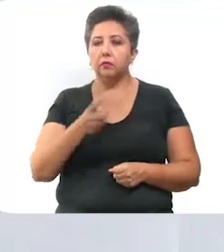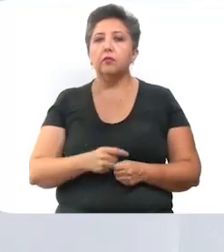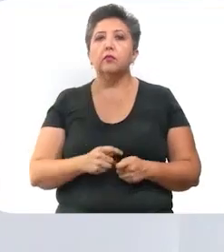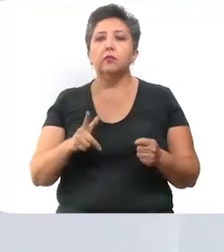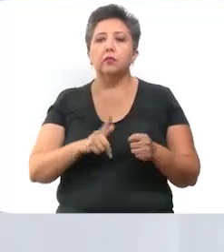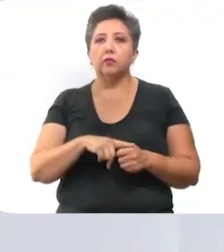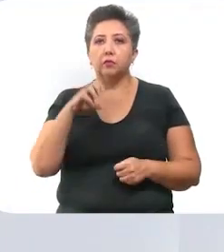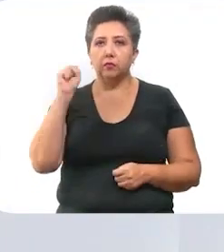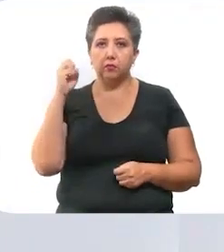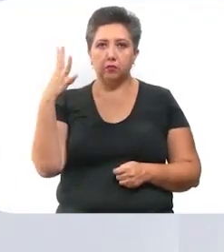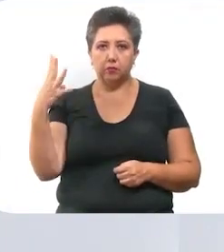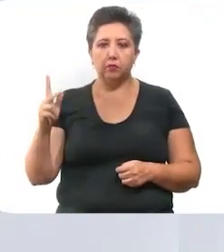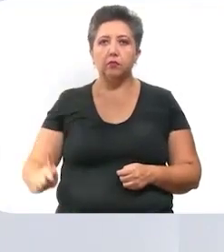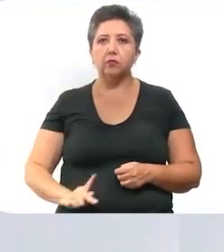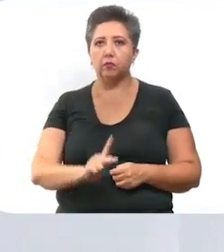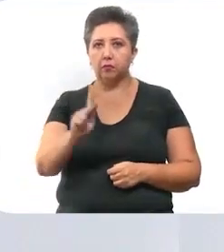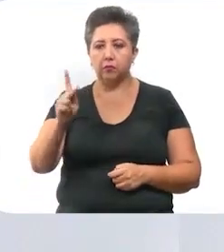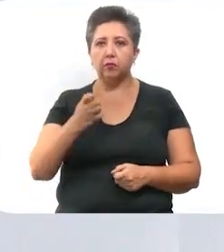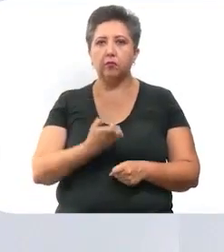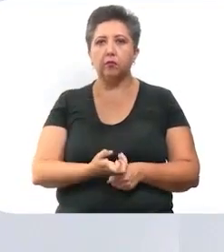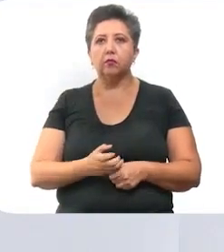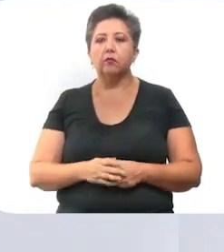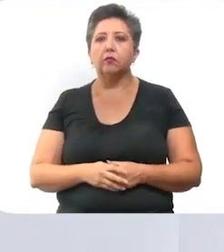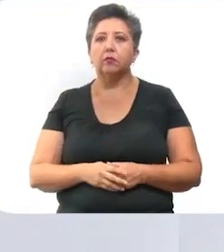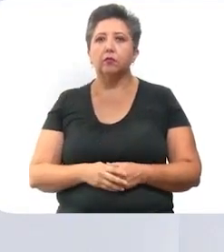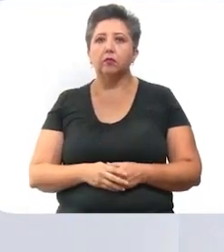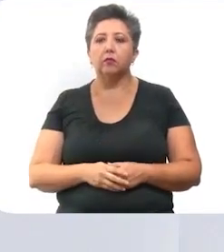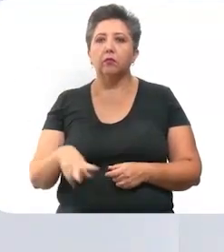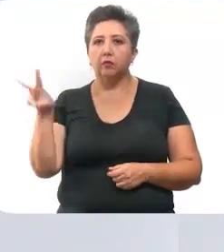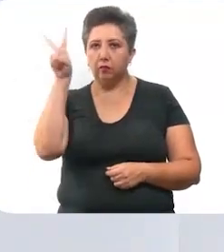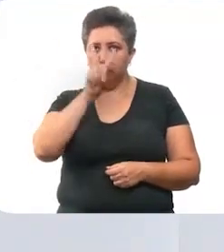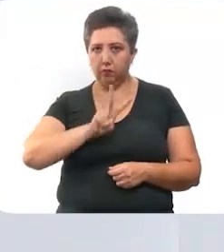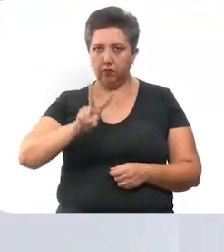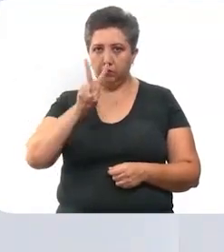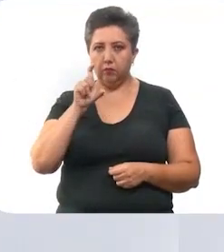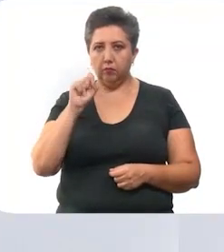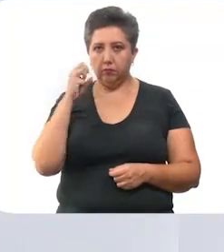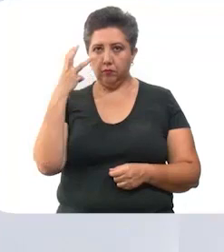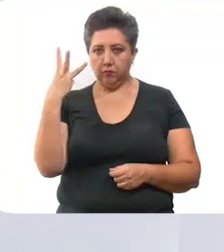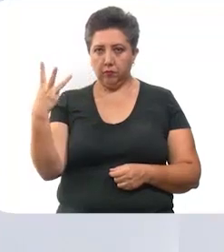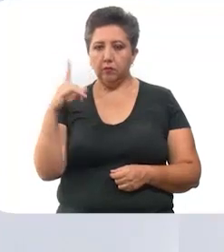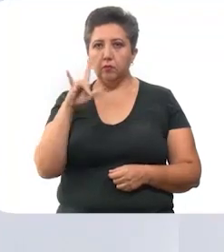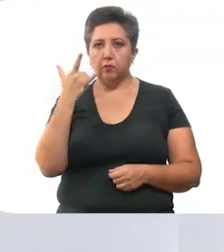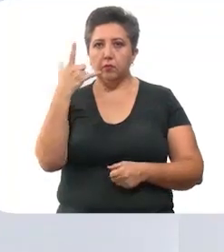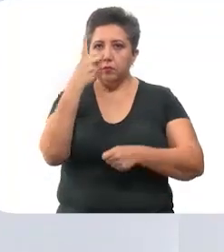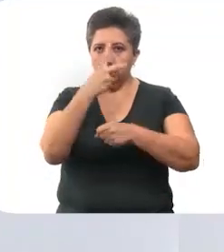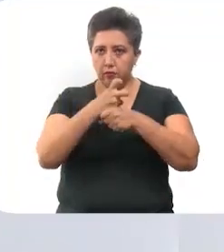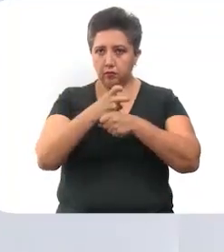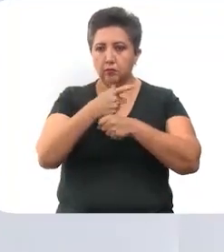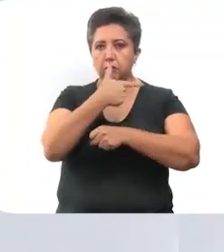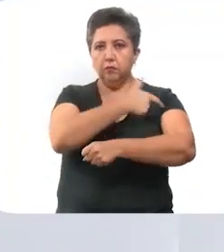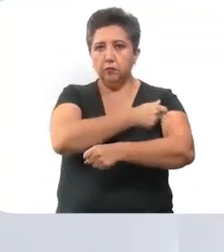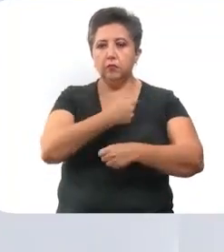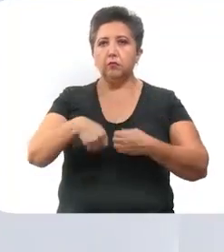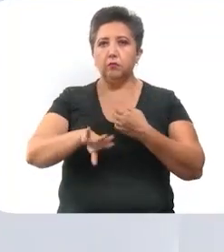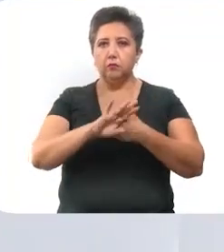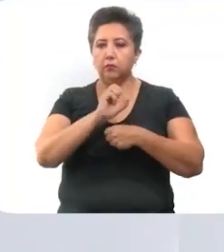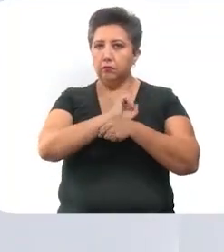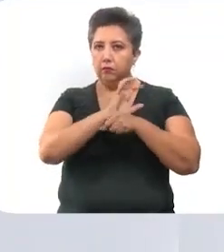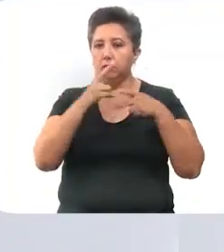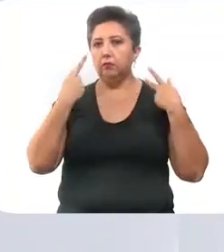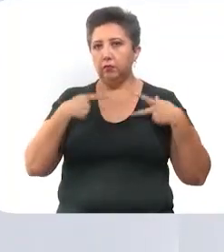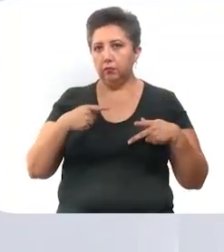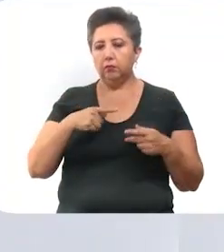un total de 64 municipios en el estado. El viernes 23 de julio aplicaremos la segunda dosis de la vacuna contra el coronavirus